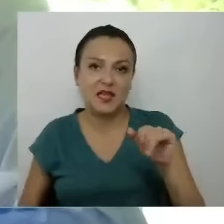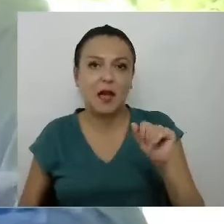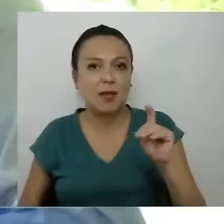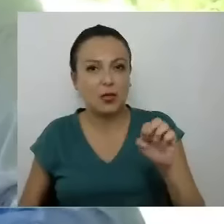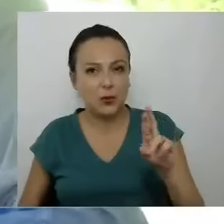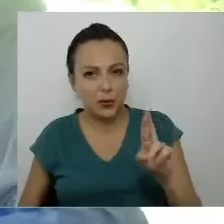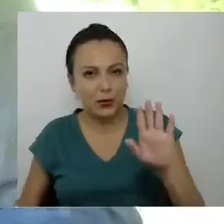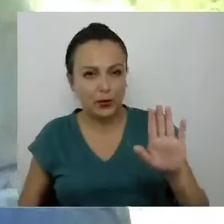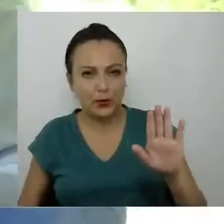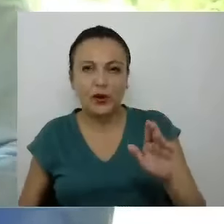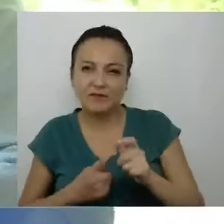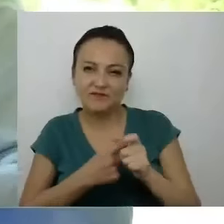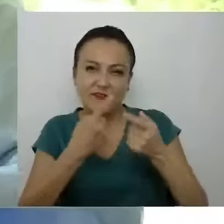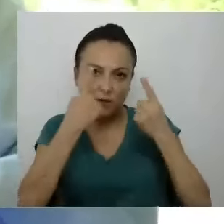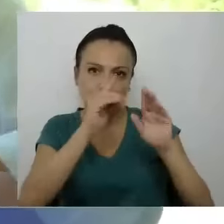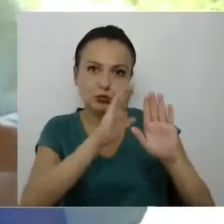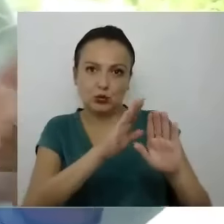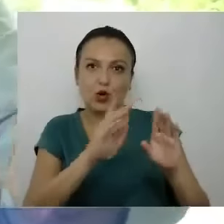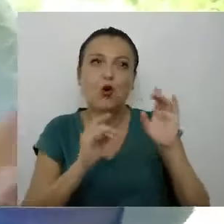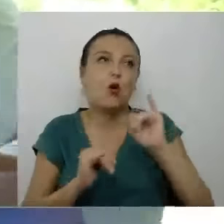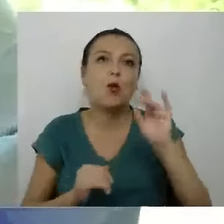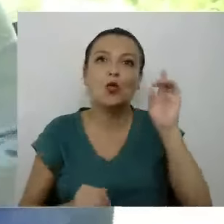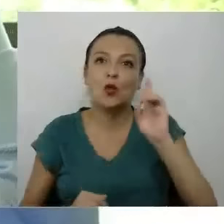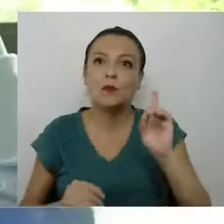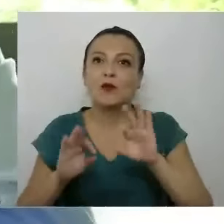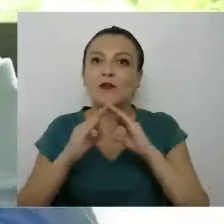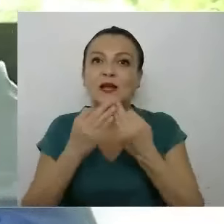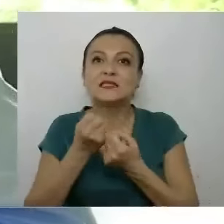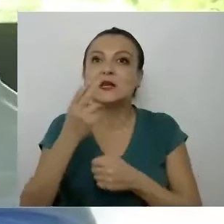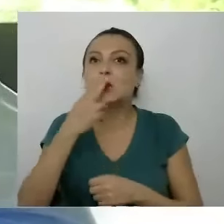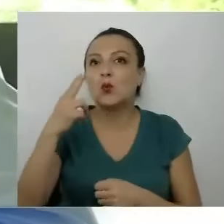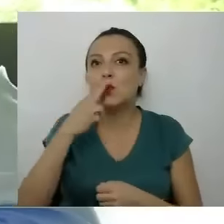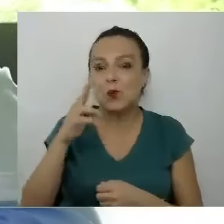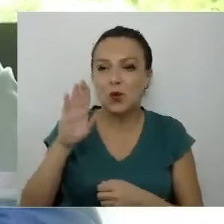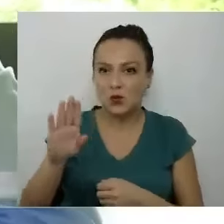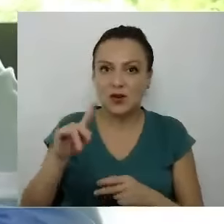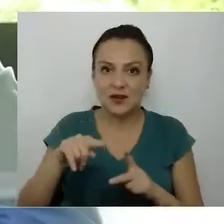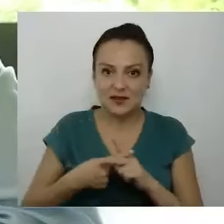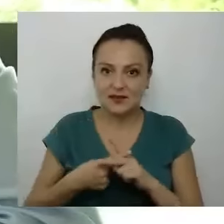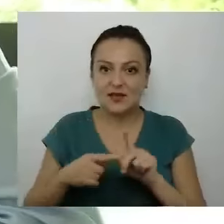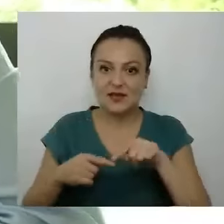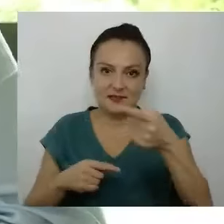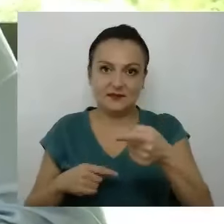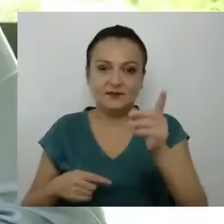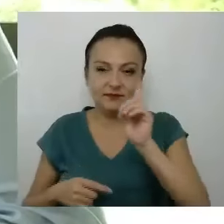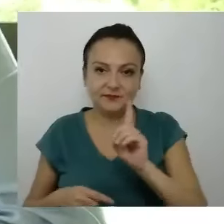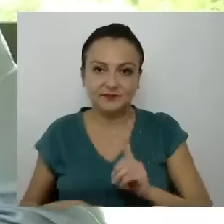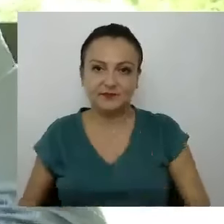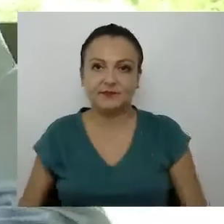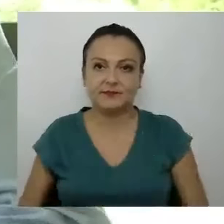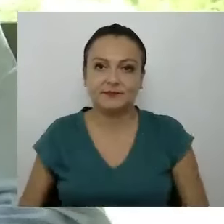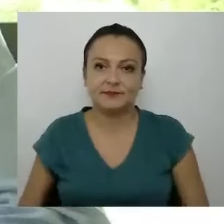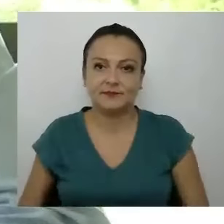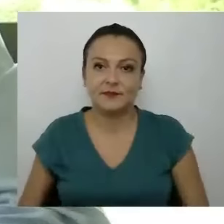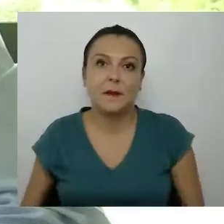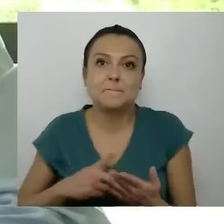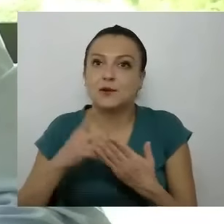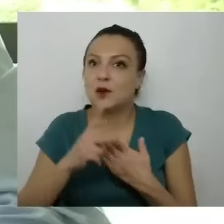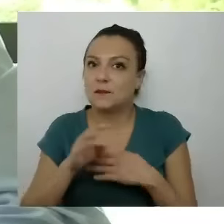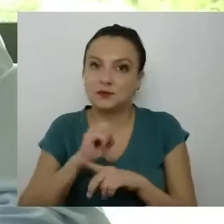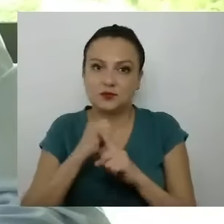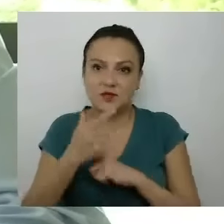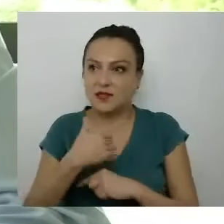de recreativos como Domingos Familiares sin Humo, que por cierto inician este domingo, programas sociales que